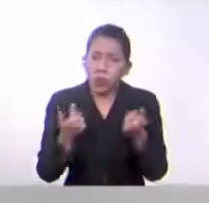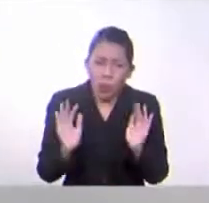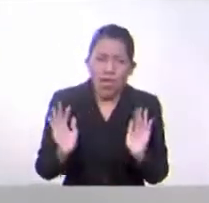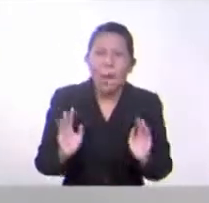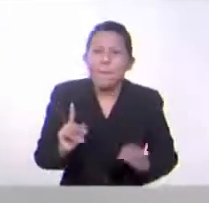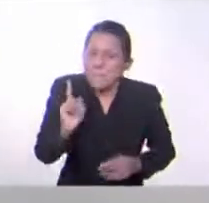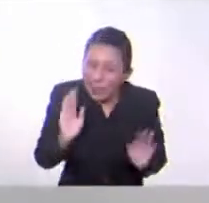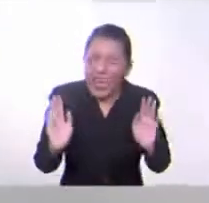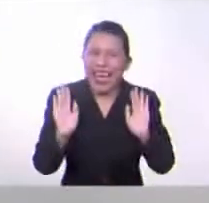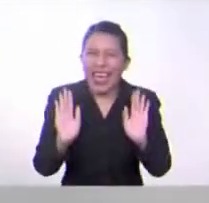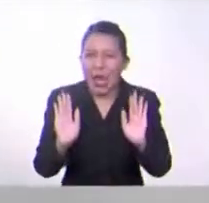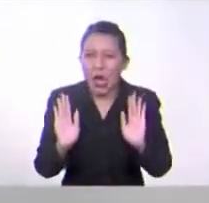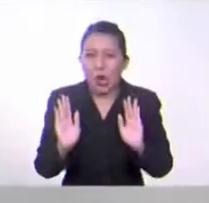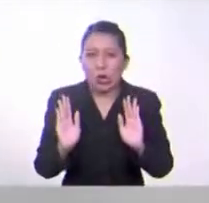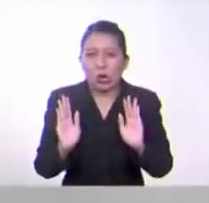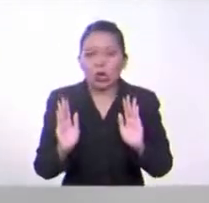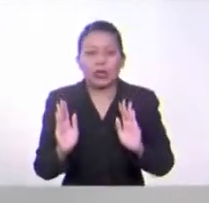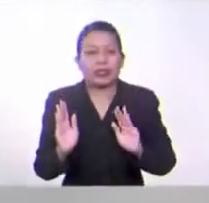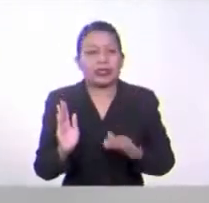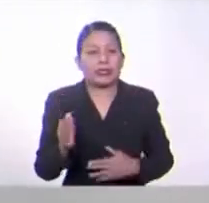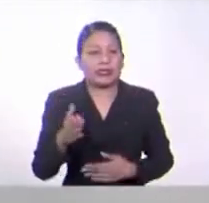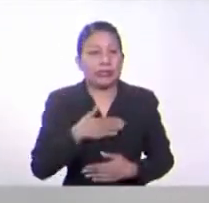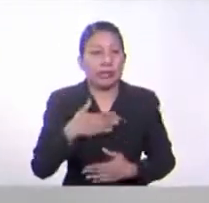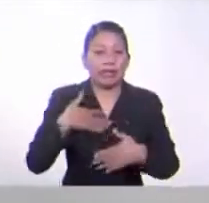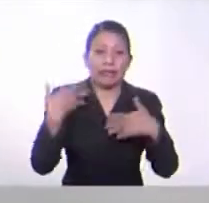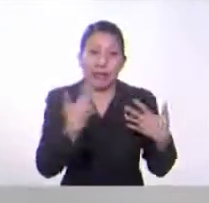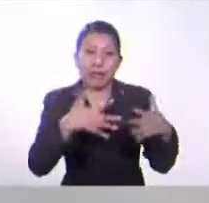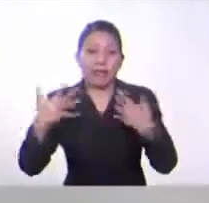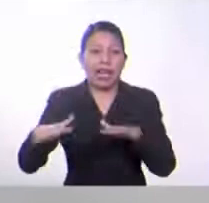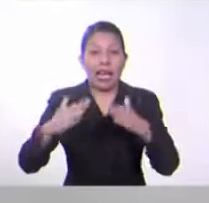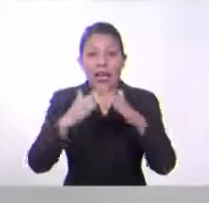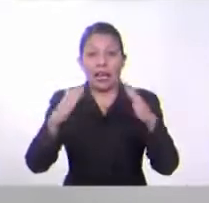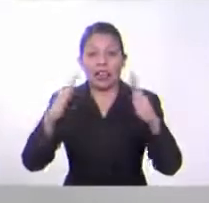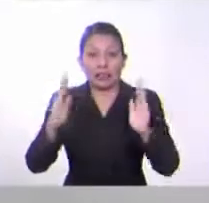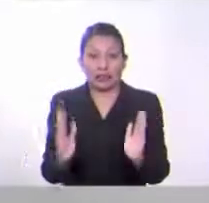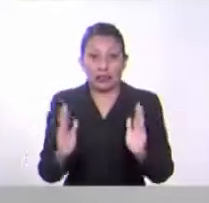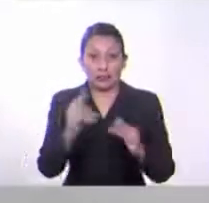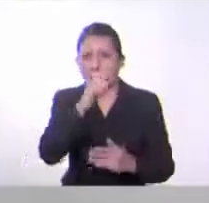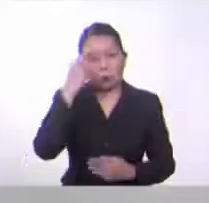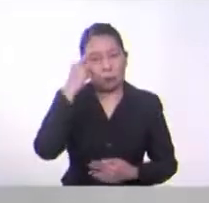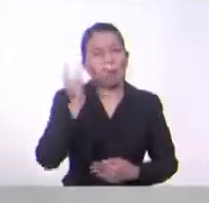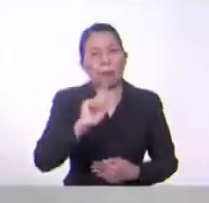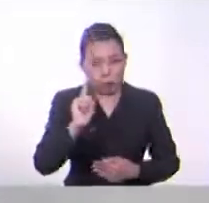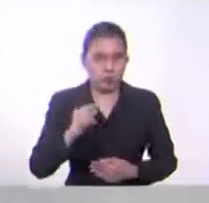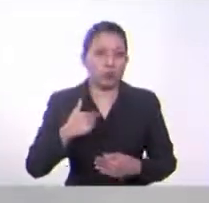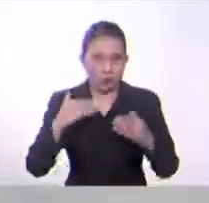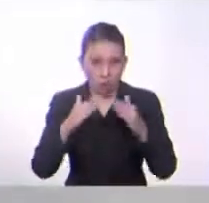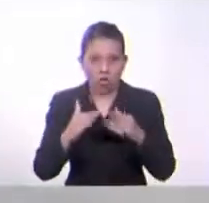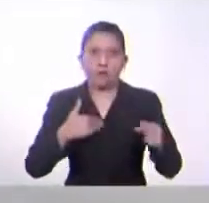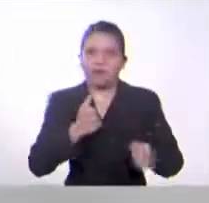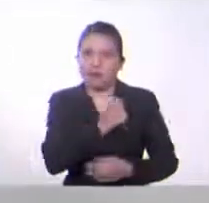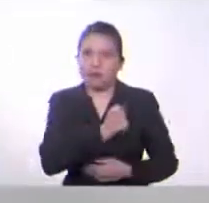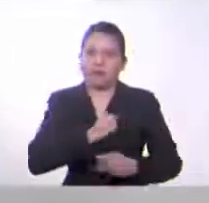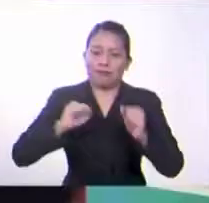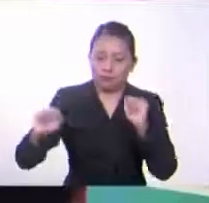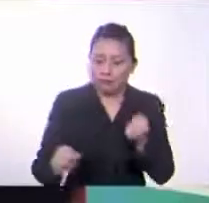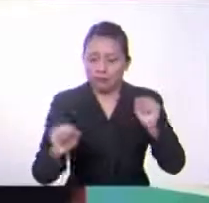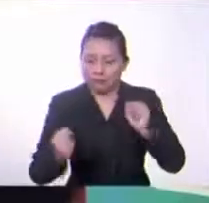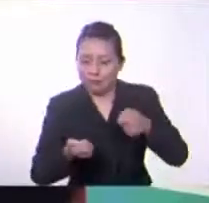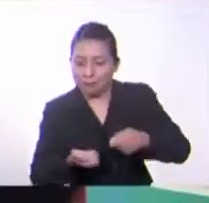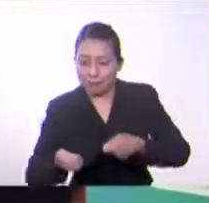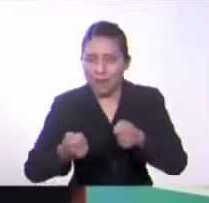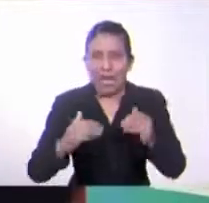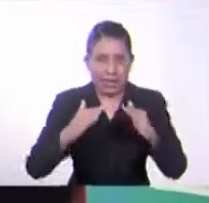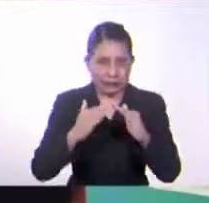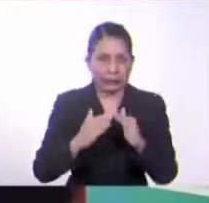pero durante mis actividades en casa, porque aunque no lo crean, pues también hago oficio. Sí, todas hacemos oficio. Así